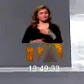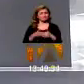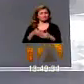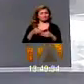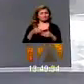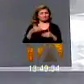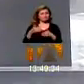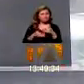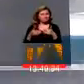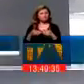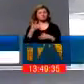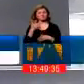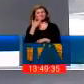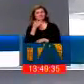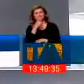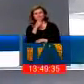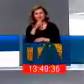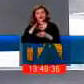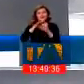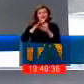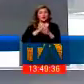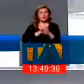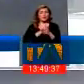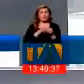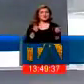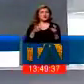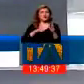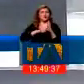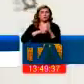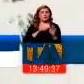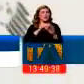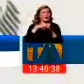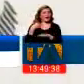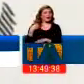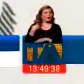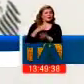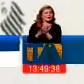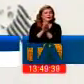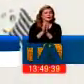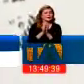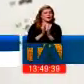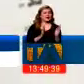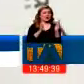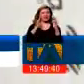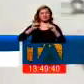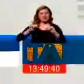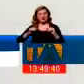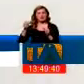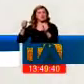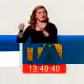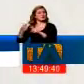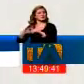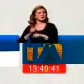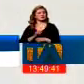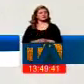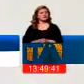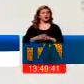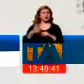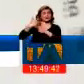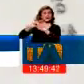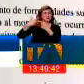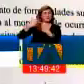irregularidad pone en riesgo los bienes supuestamente asegurados de la función judicial. A esto se suma que solo una de las tres empresas del consorcio